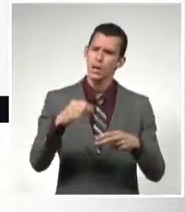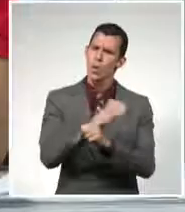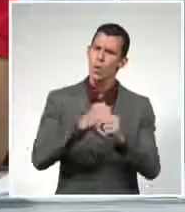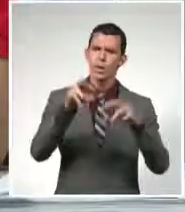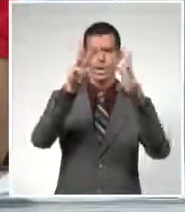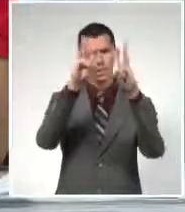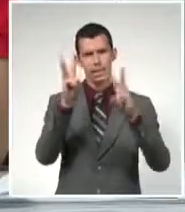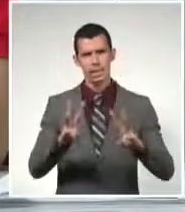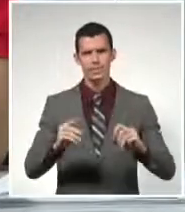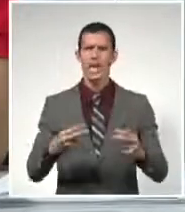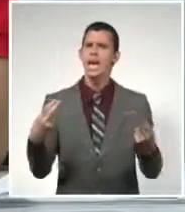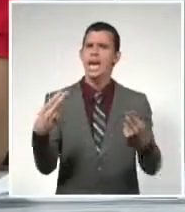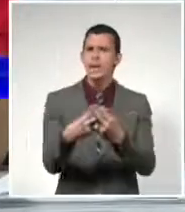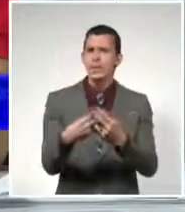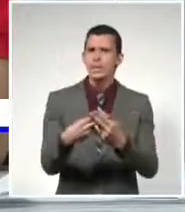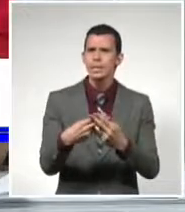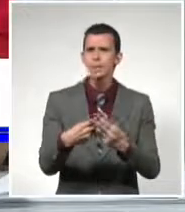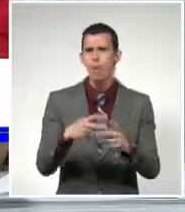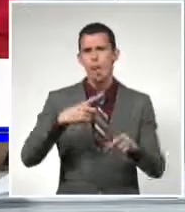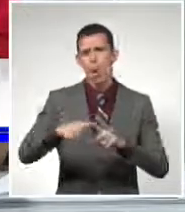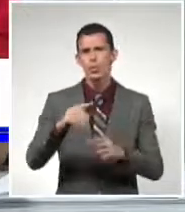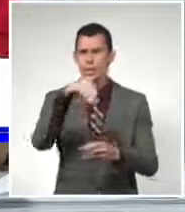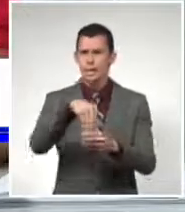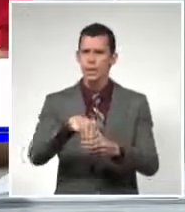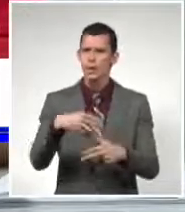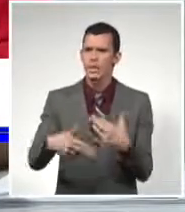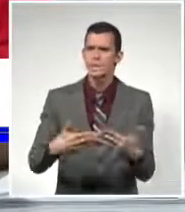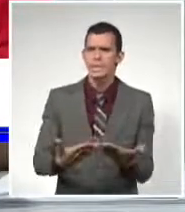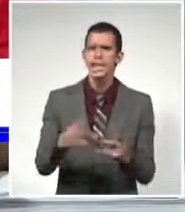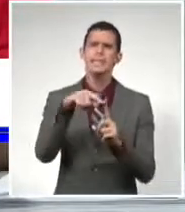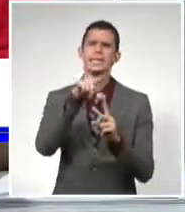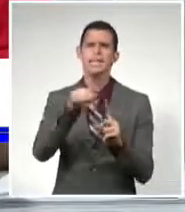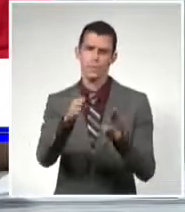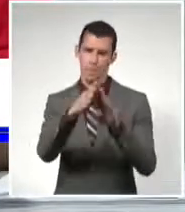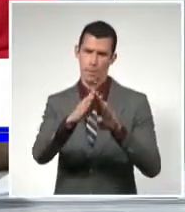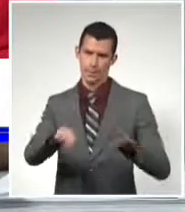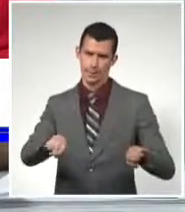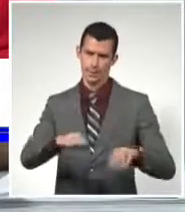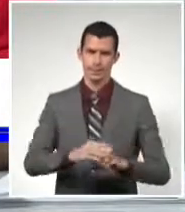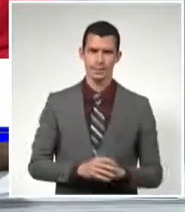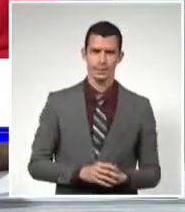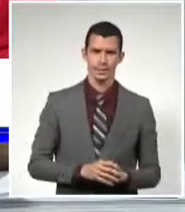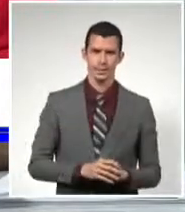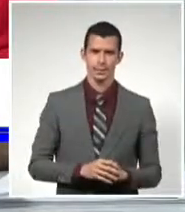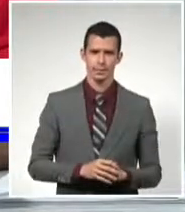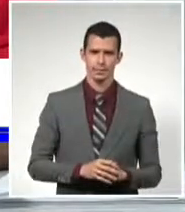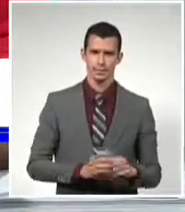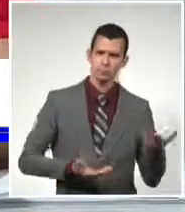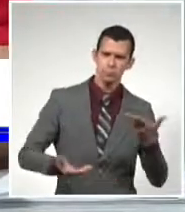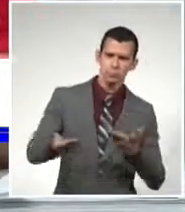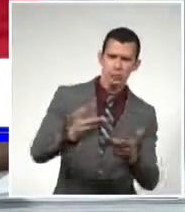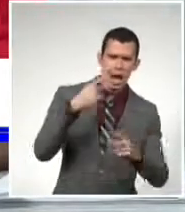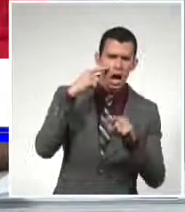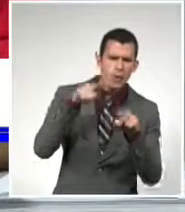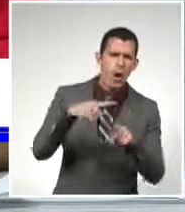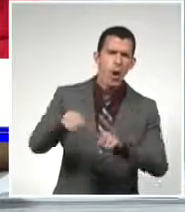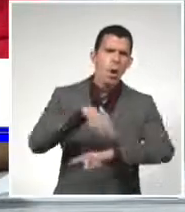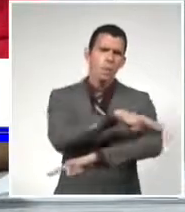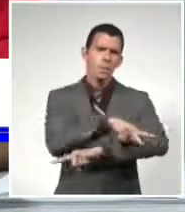sociales. También celebraremos un foro especial sobre la paz y encuentros por regiones para intercambiar sobre nuestras realidades en defensa